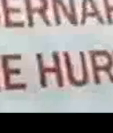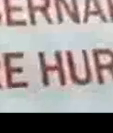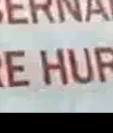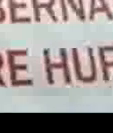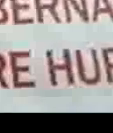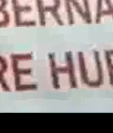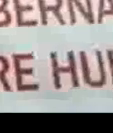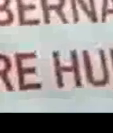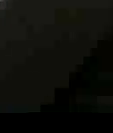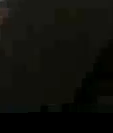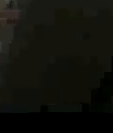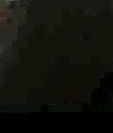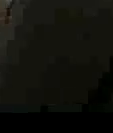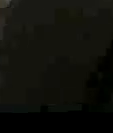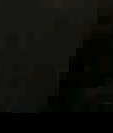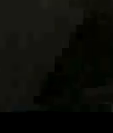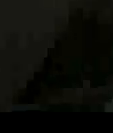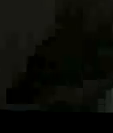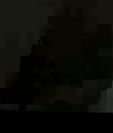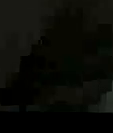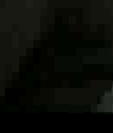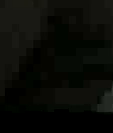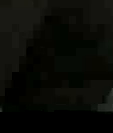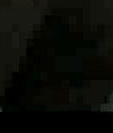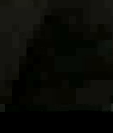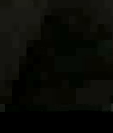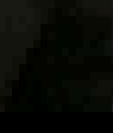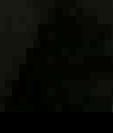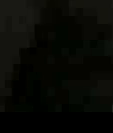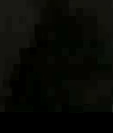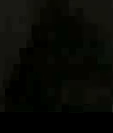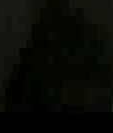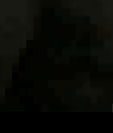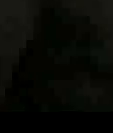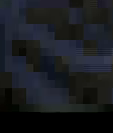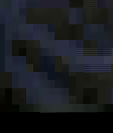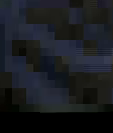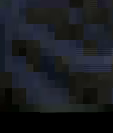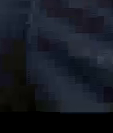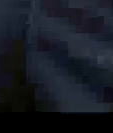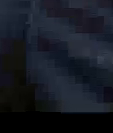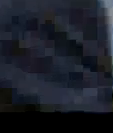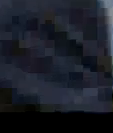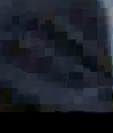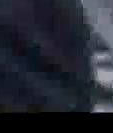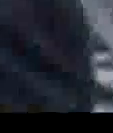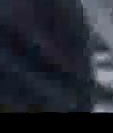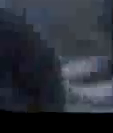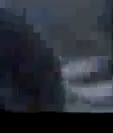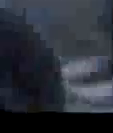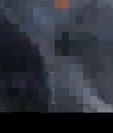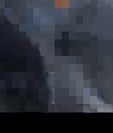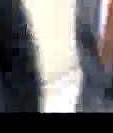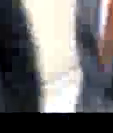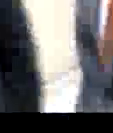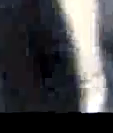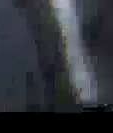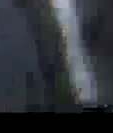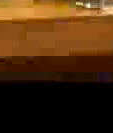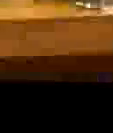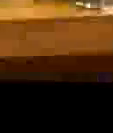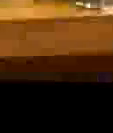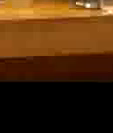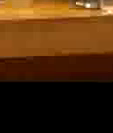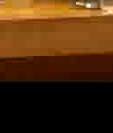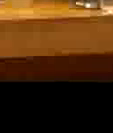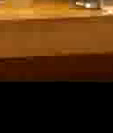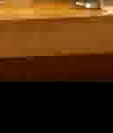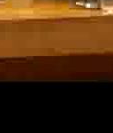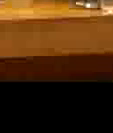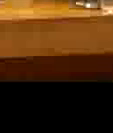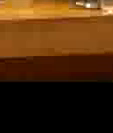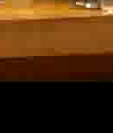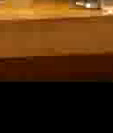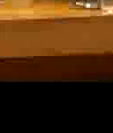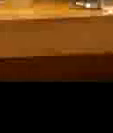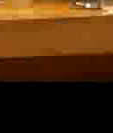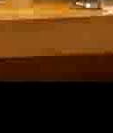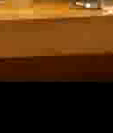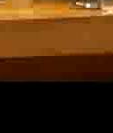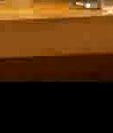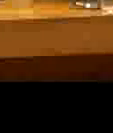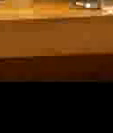hipotecarios está cayendo en forma muy significativa. Hemos llegado a un acuerdo con la oposición